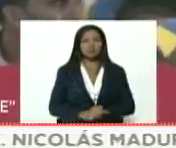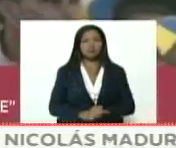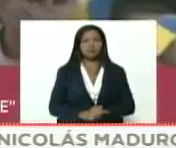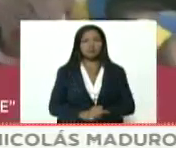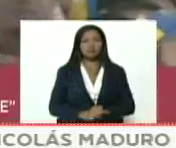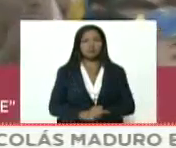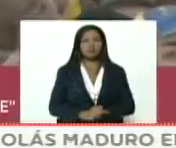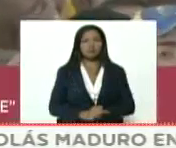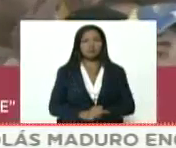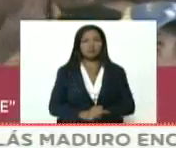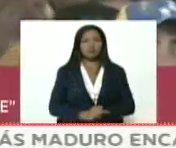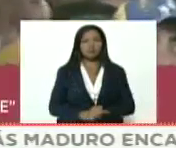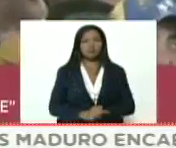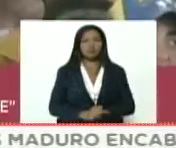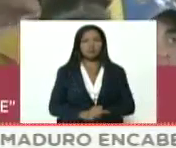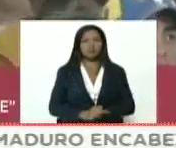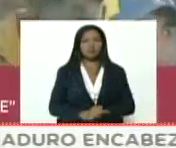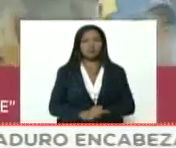más nada, pues.